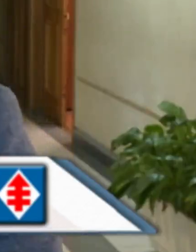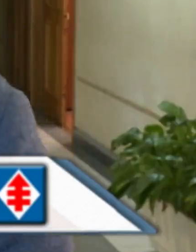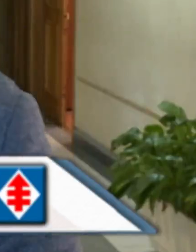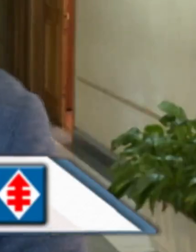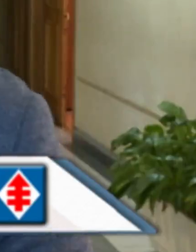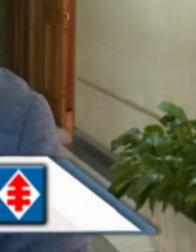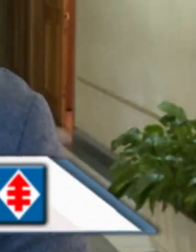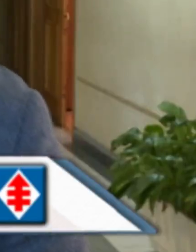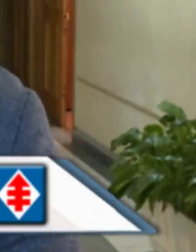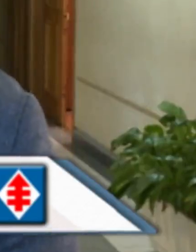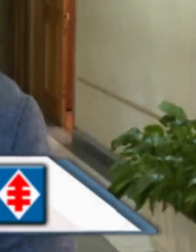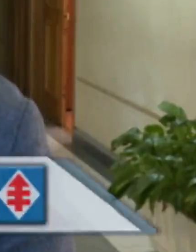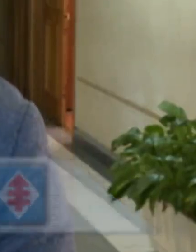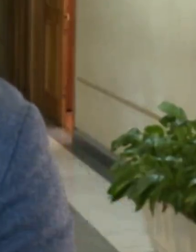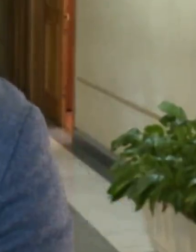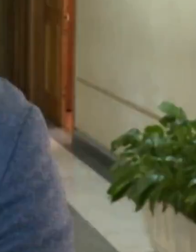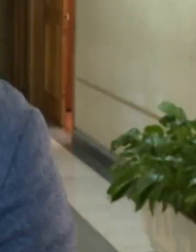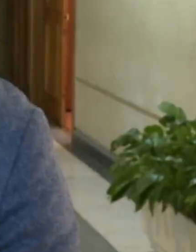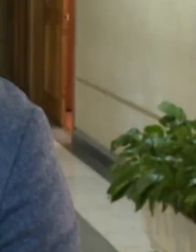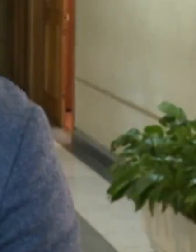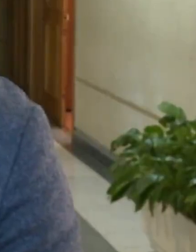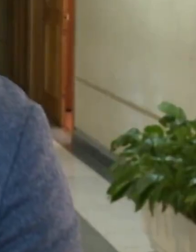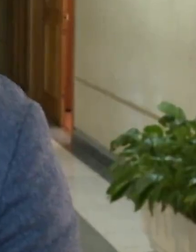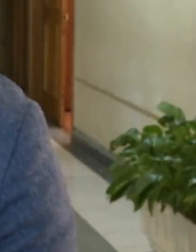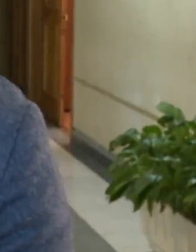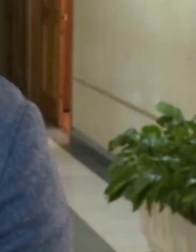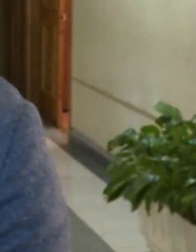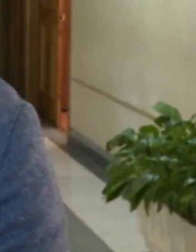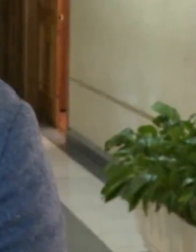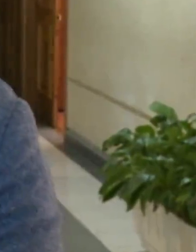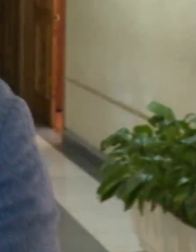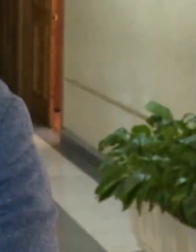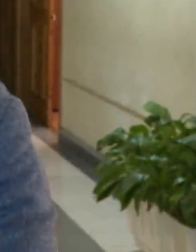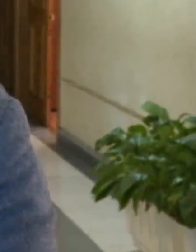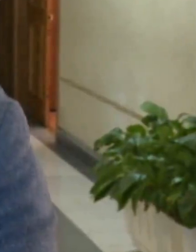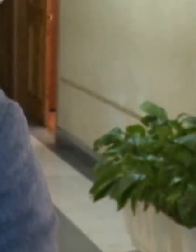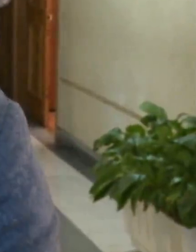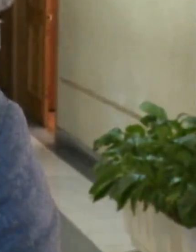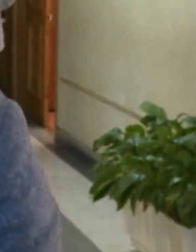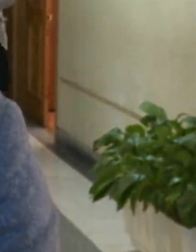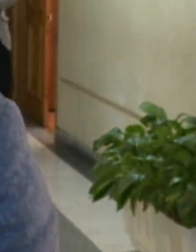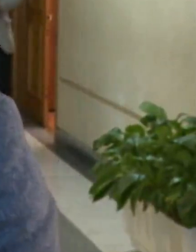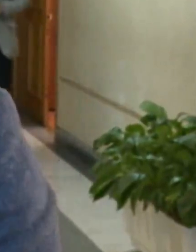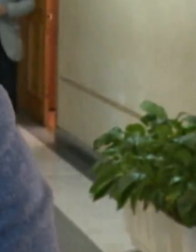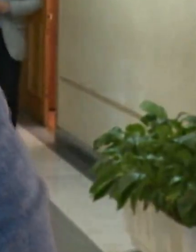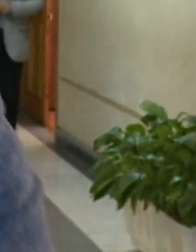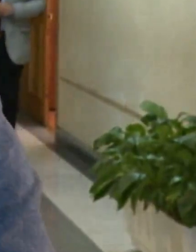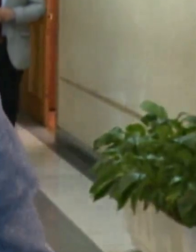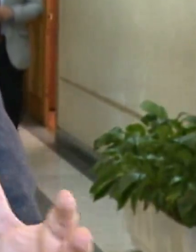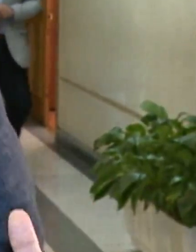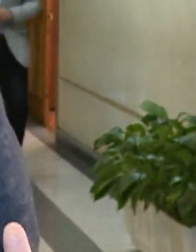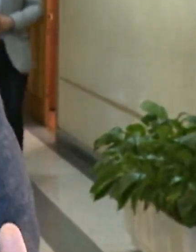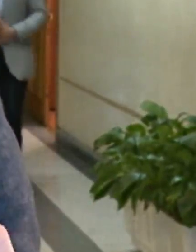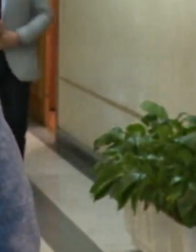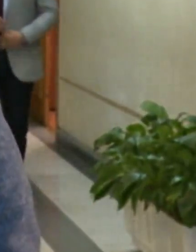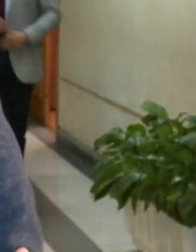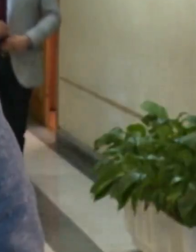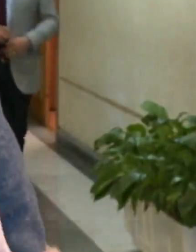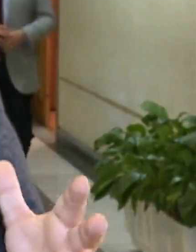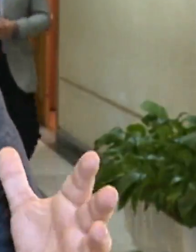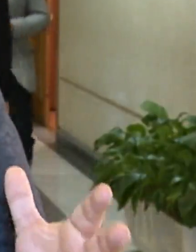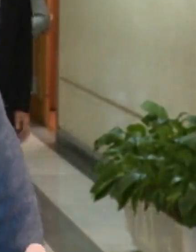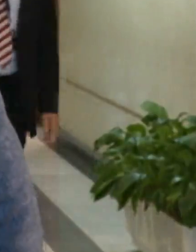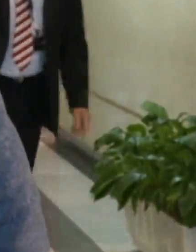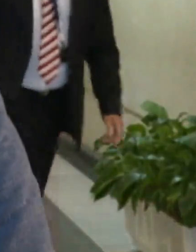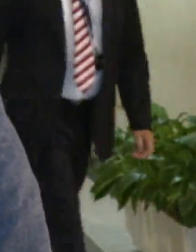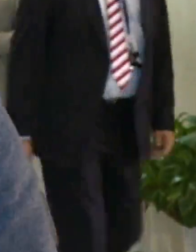desarrollo del país bueno eso a me parece que también es importante porque estos mayores retornos van para los fondos de pensiones es decir